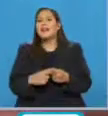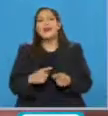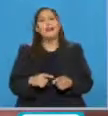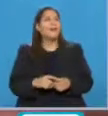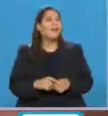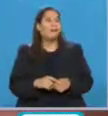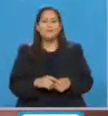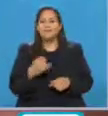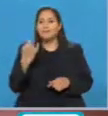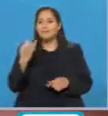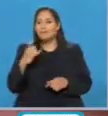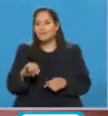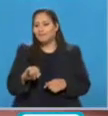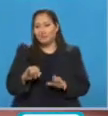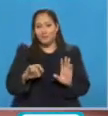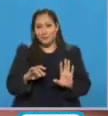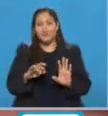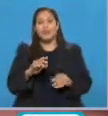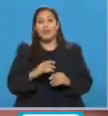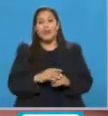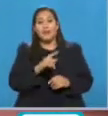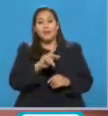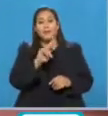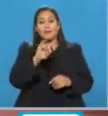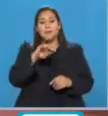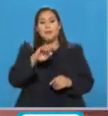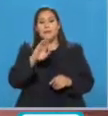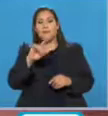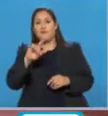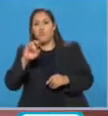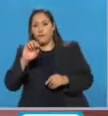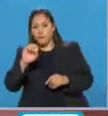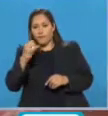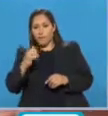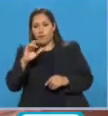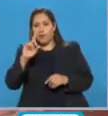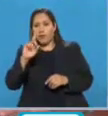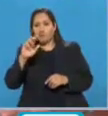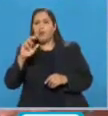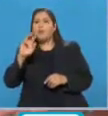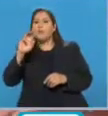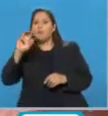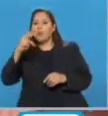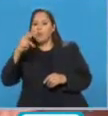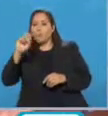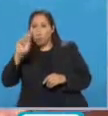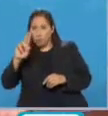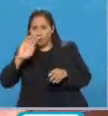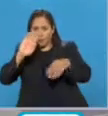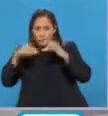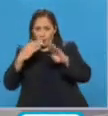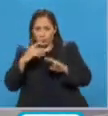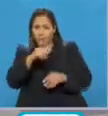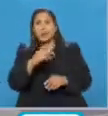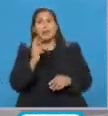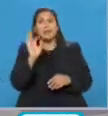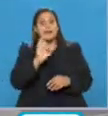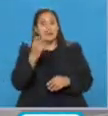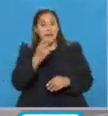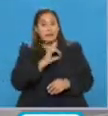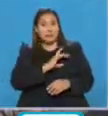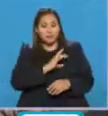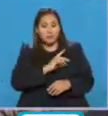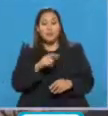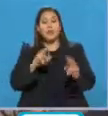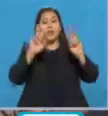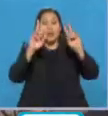Ah, No, pero aquella se llama Pink Floyd The Wall. Güey, ya Sí, sé, bueno, pero tú, sí. ¿ya viste la de The Wall? A lo mejor con ese miedo, en México le pusieron